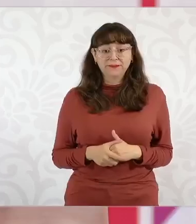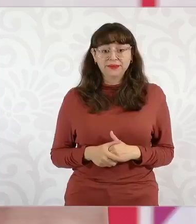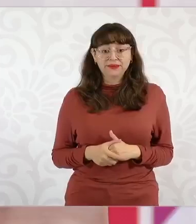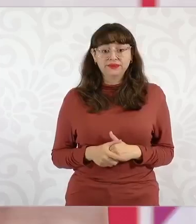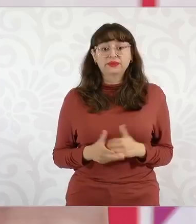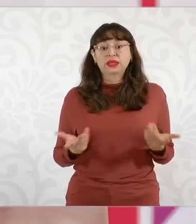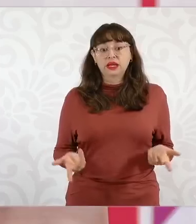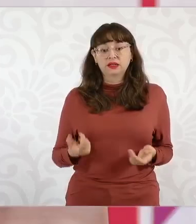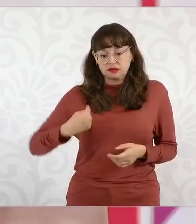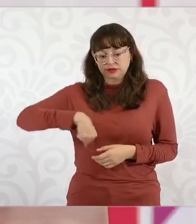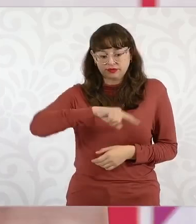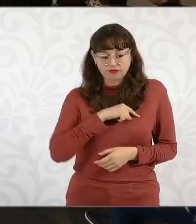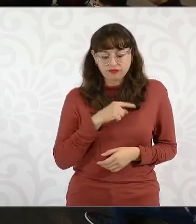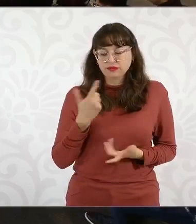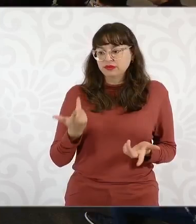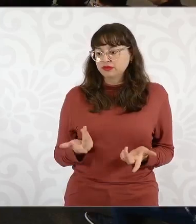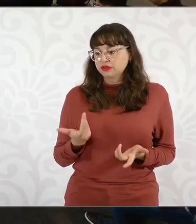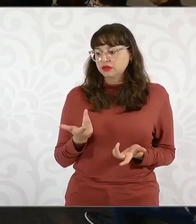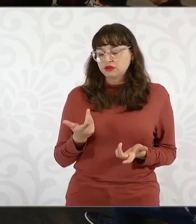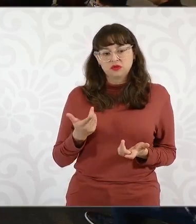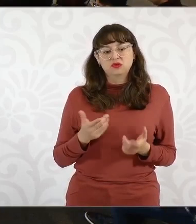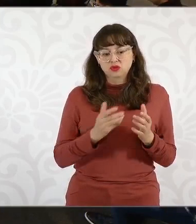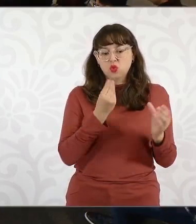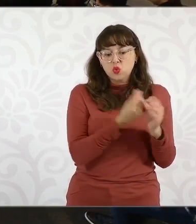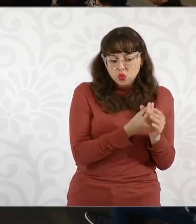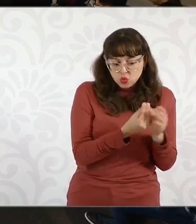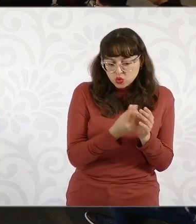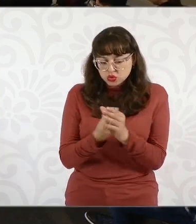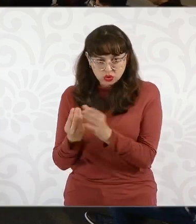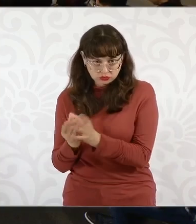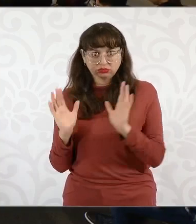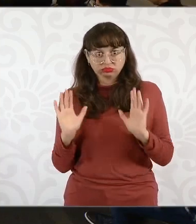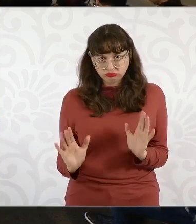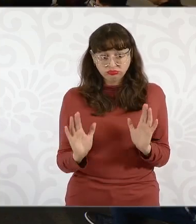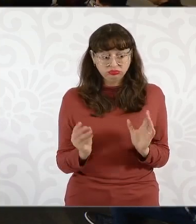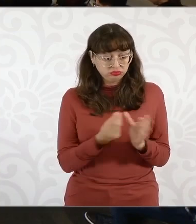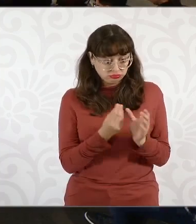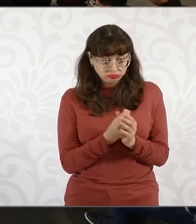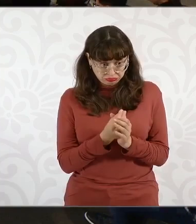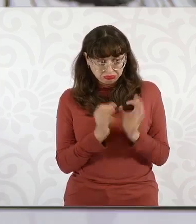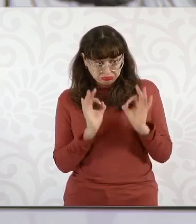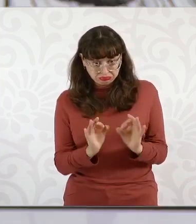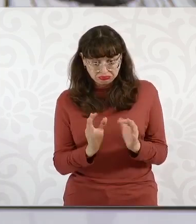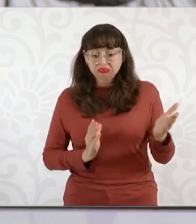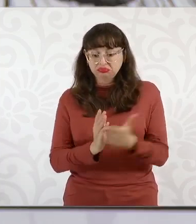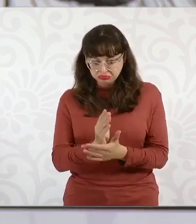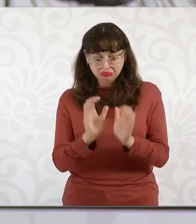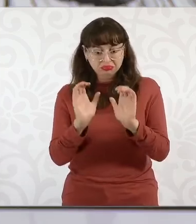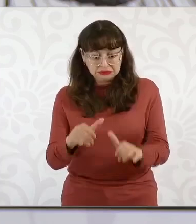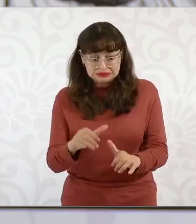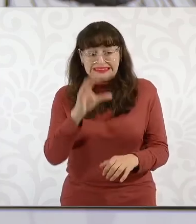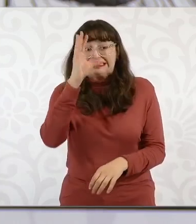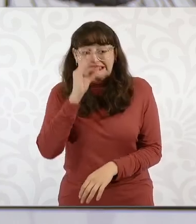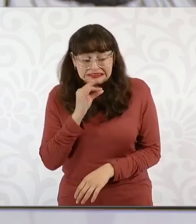Nosotros en la Rosario Castellanos desde la ciudad diseñamos este esquema. Lleva el propedéutico, si lo pasas entras,